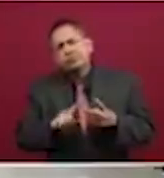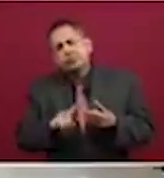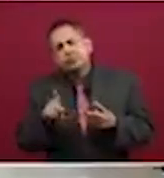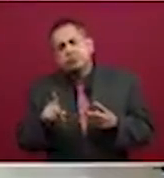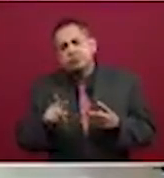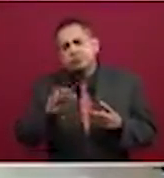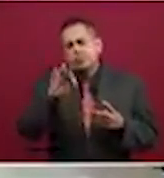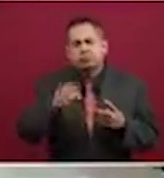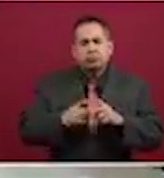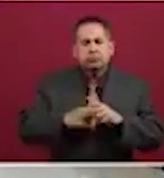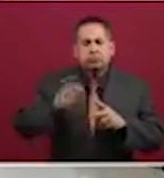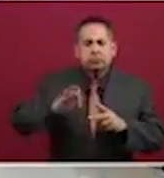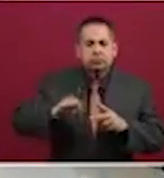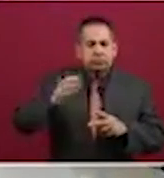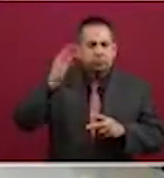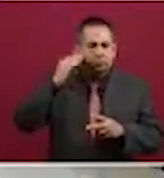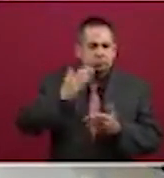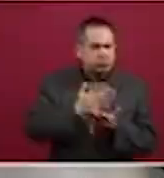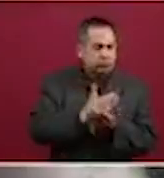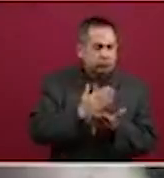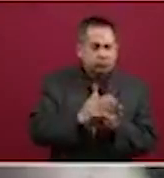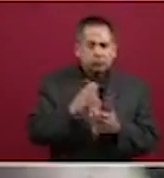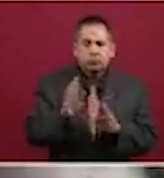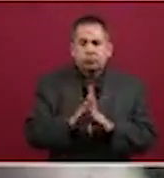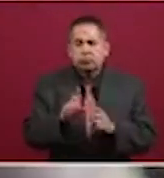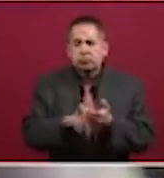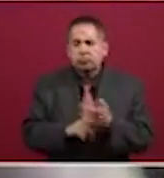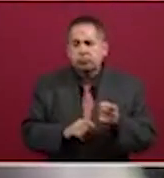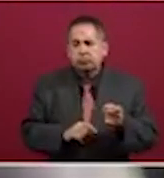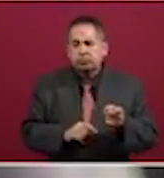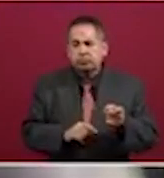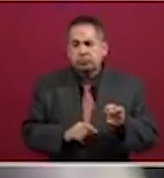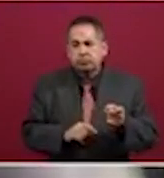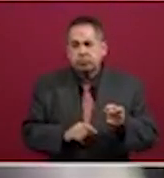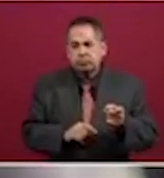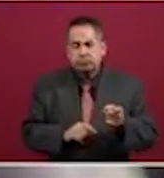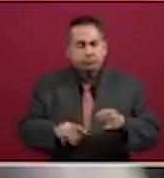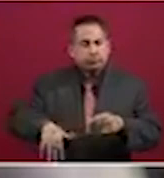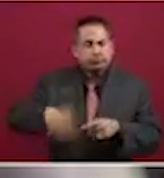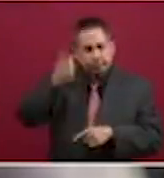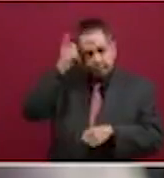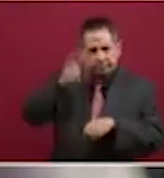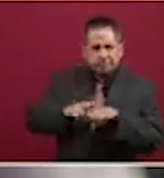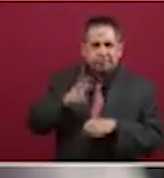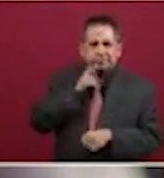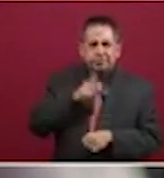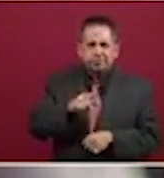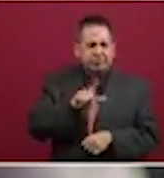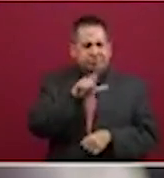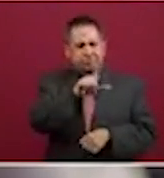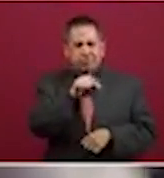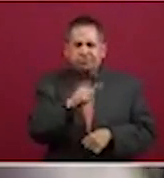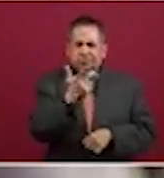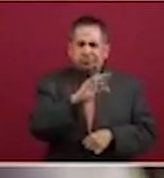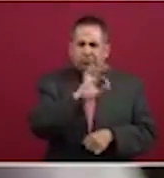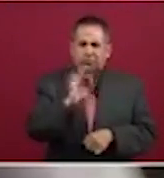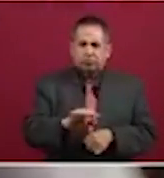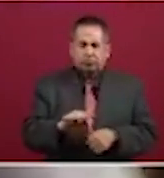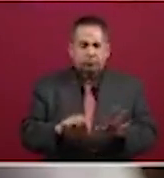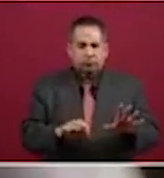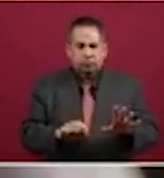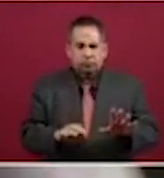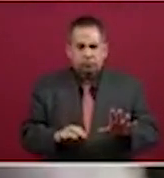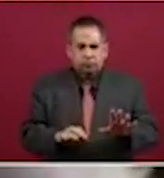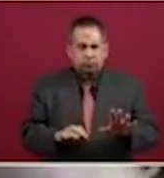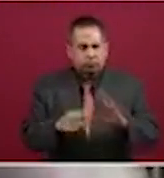de interés promedio que se pagaba y decía en el director de pemex que era de 17.5 por ciento estas veces